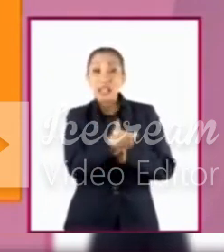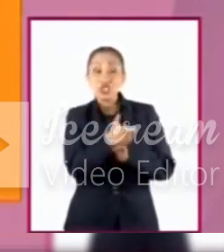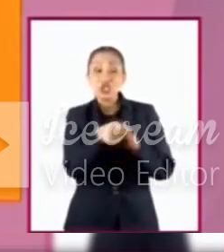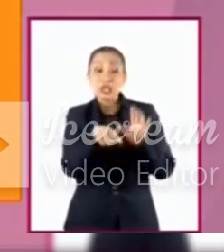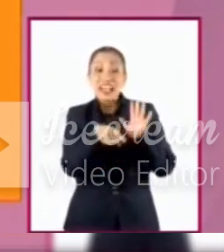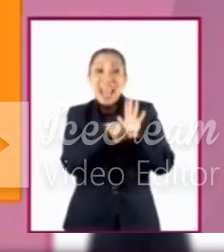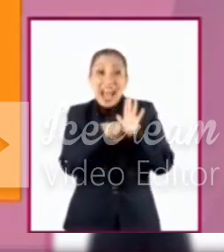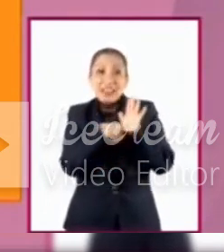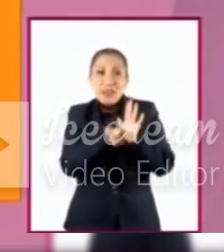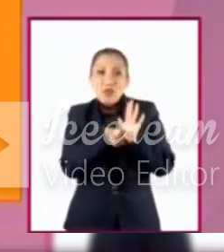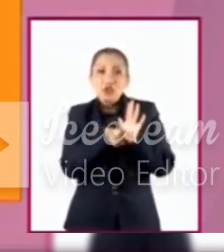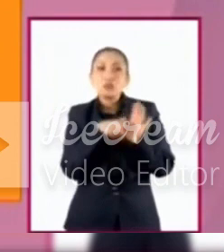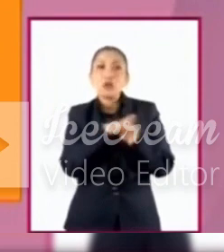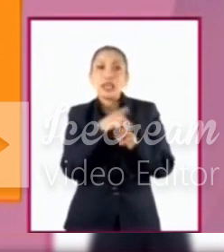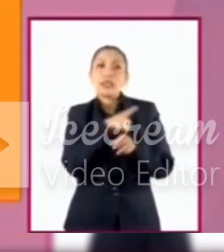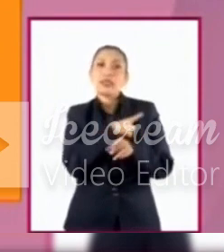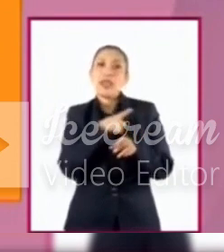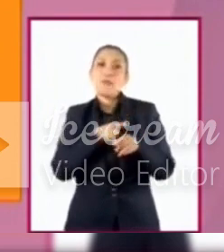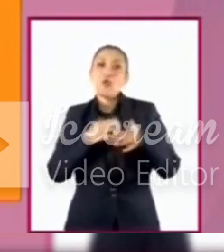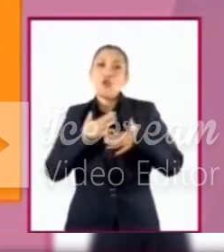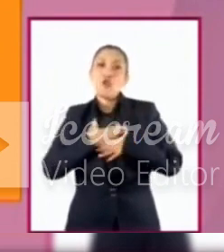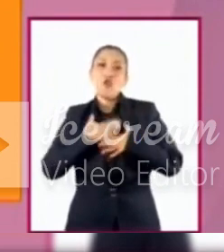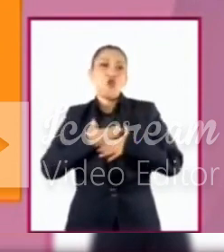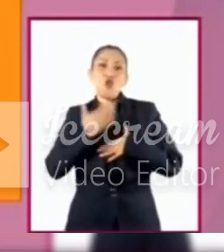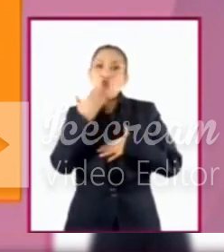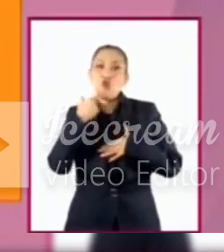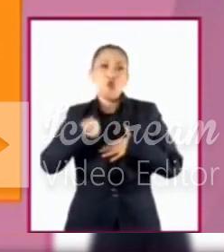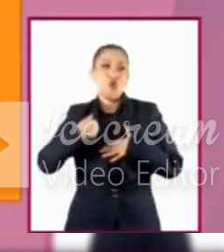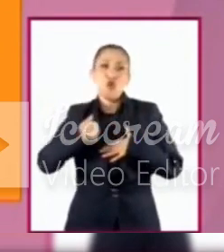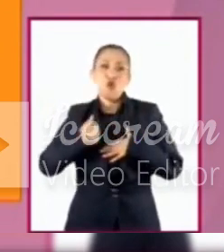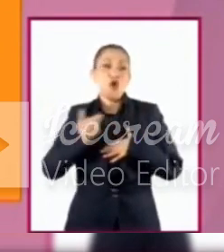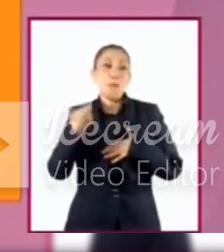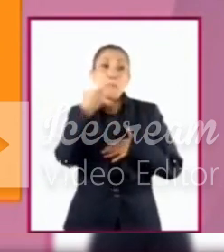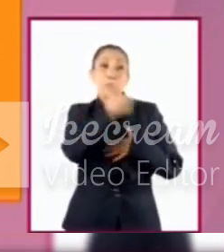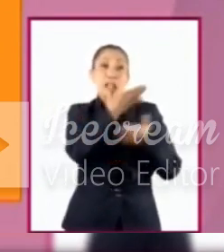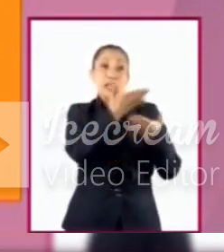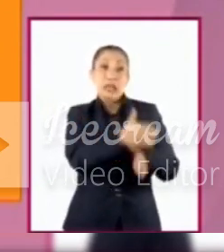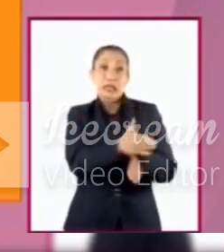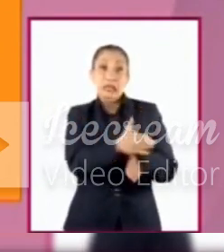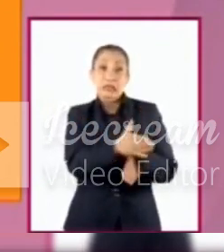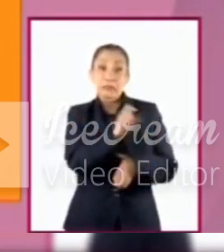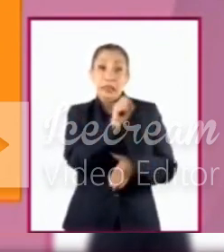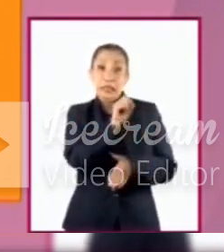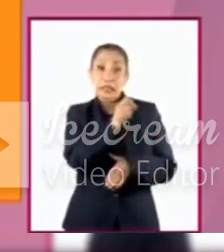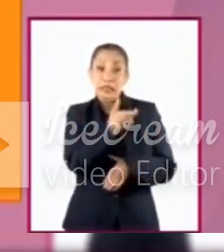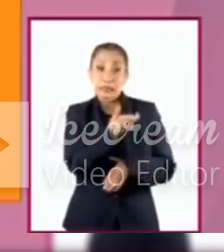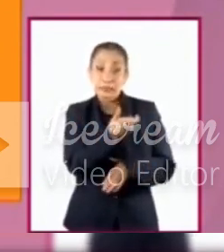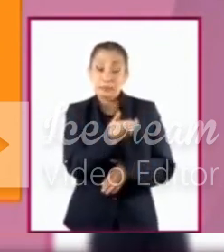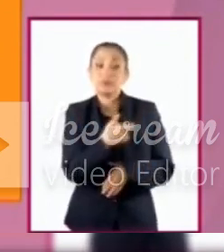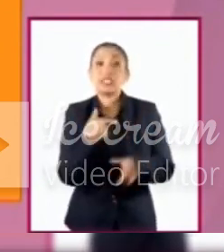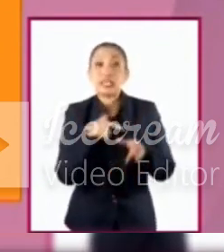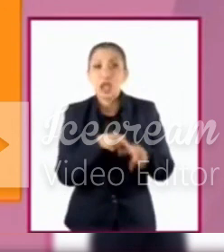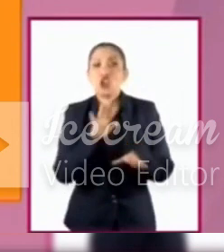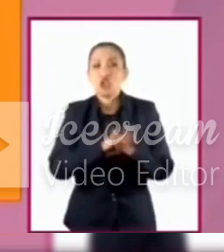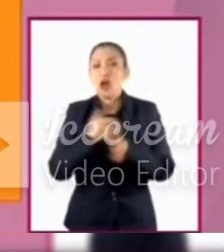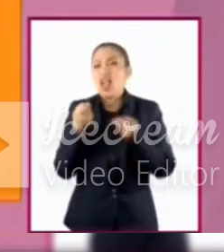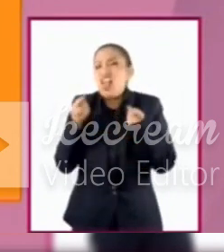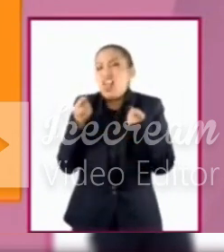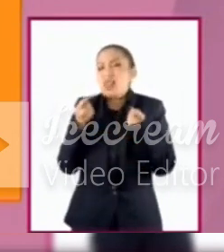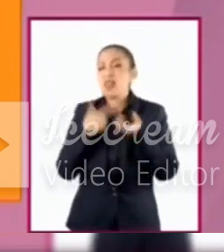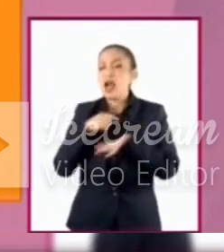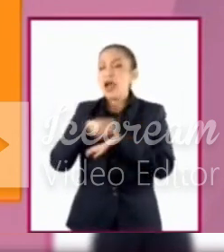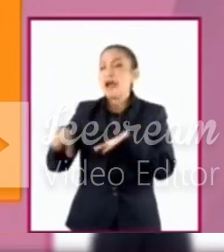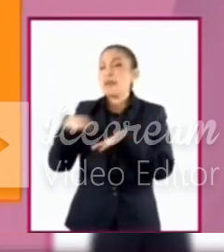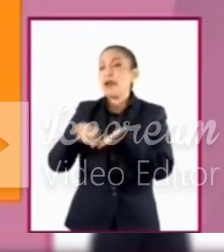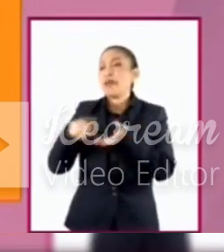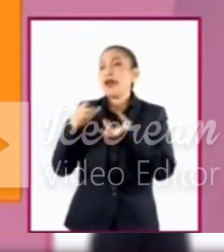pesos negativos, es decir, necesitamos pagarle al banco 20 pesos. Si continuáramos gastando más